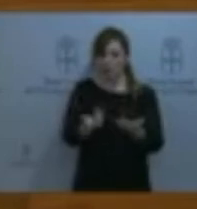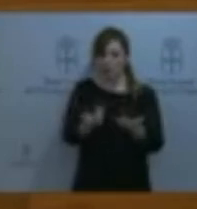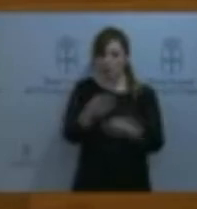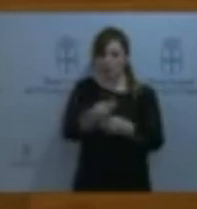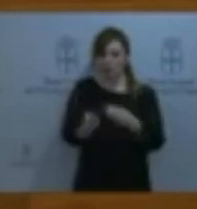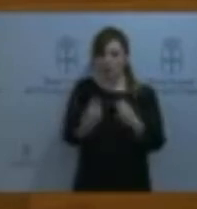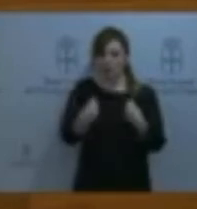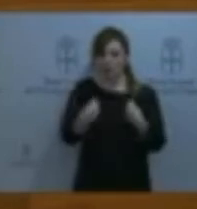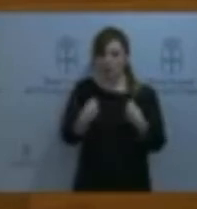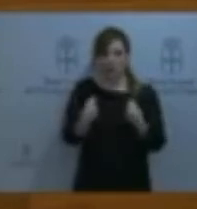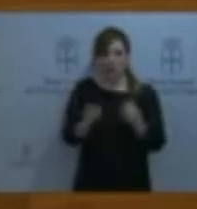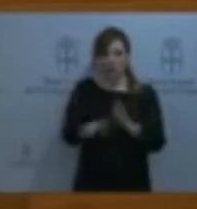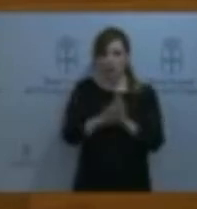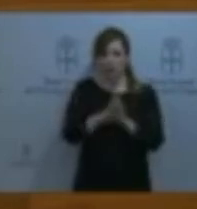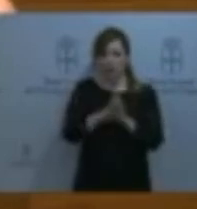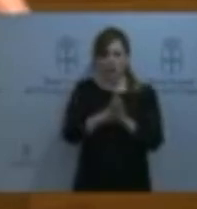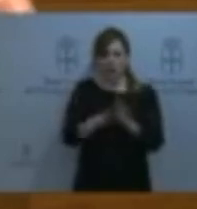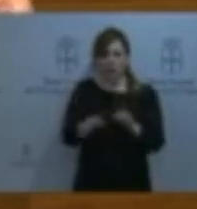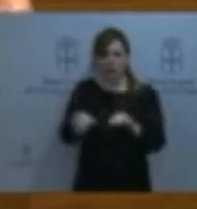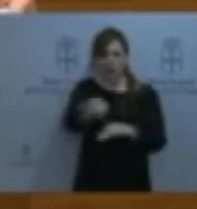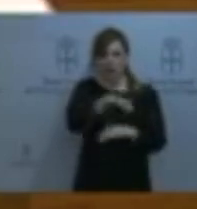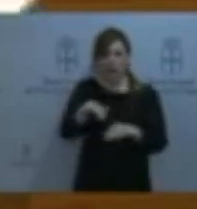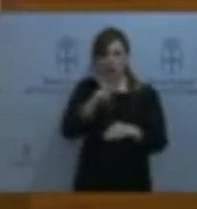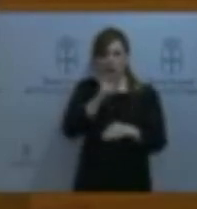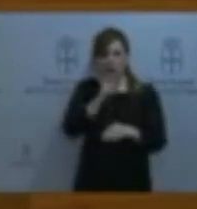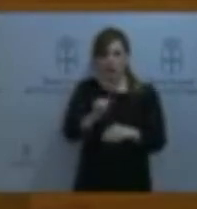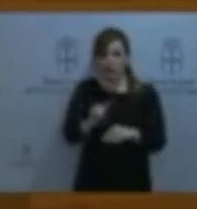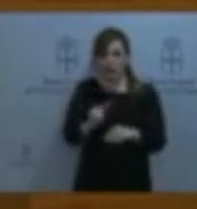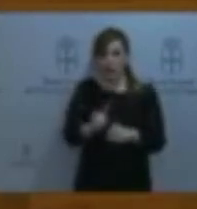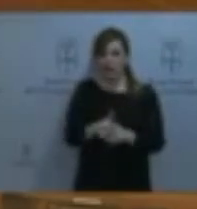coexistir en un espacio con muchas dificultades y a ver si vamos mejorando poco a poco estas circunstancias.